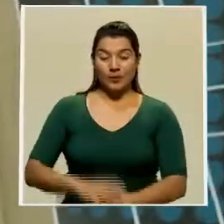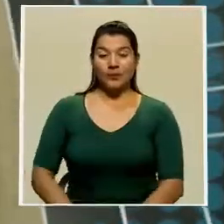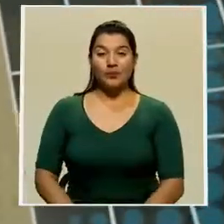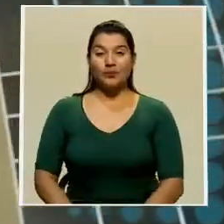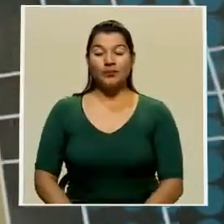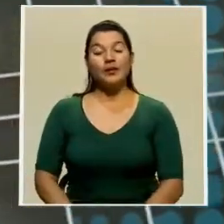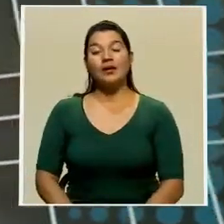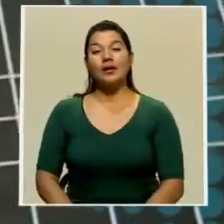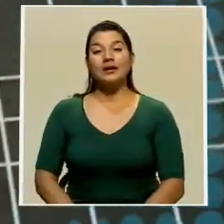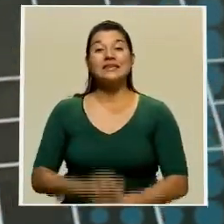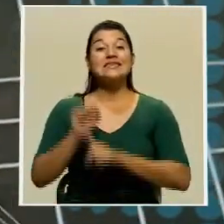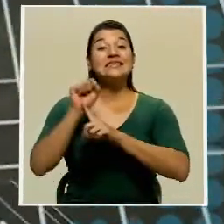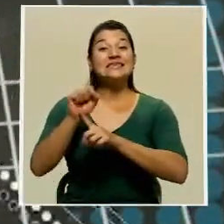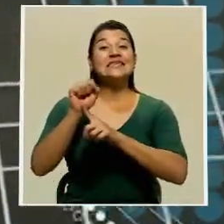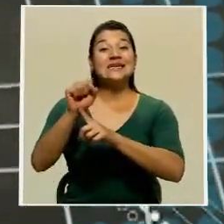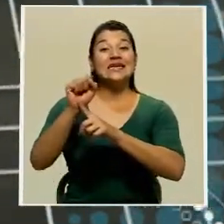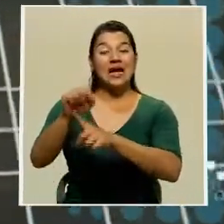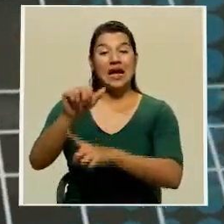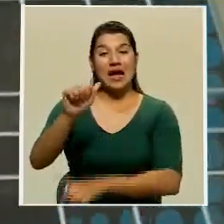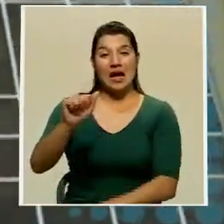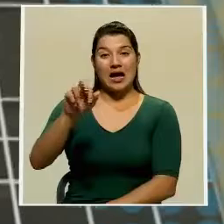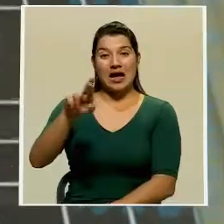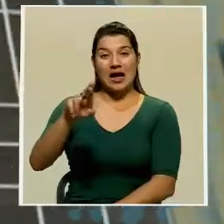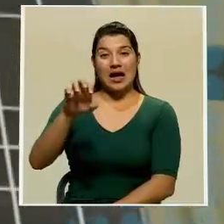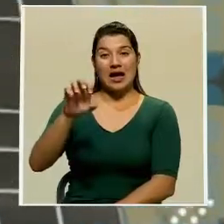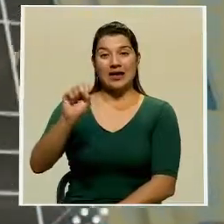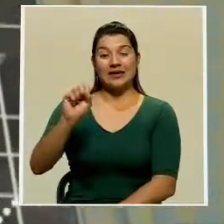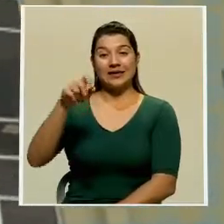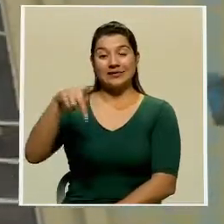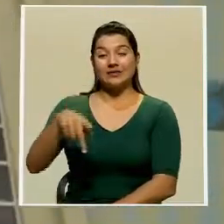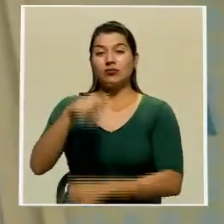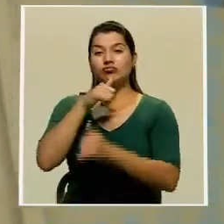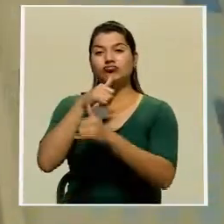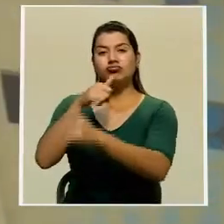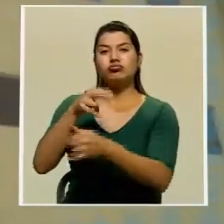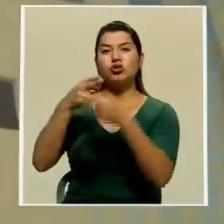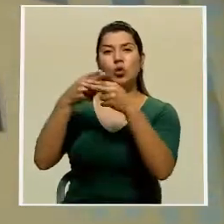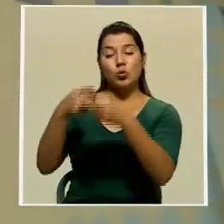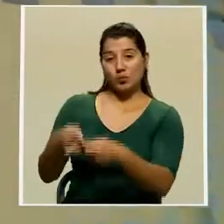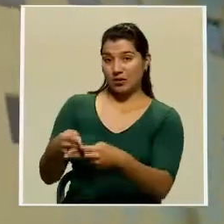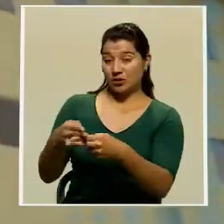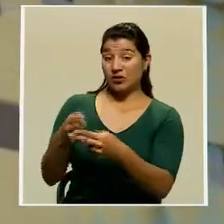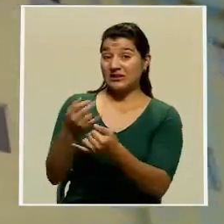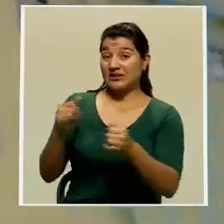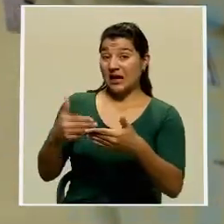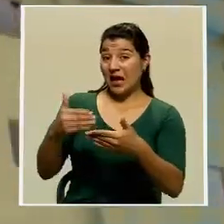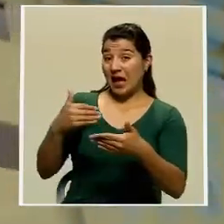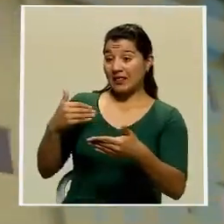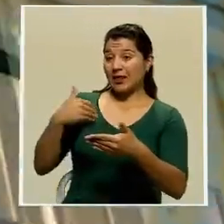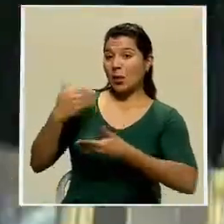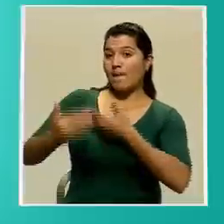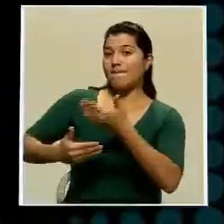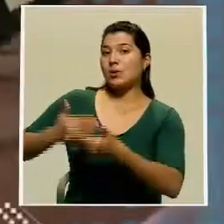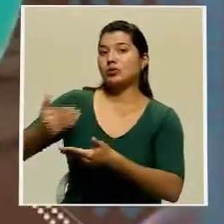El sindicato de Arecep denunció nombramientos de puestos claves dentro de la entidad sin que mediara concurso alguno.